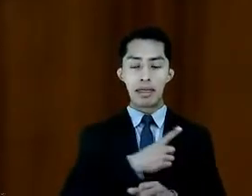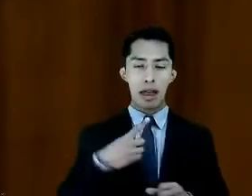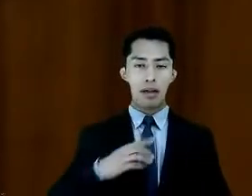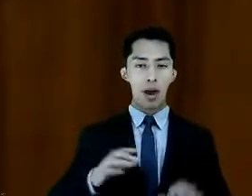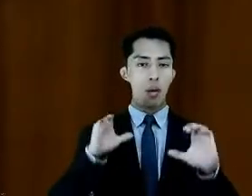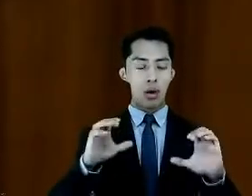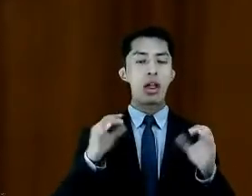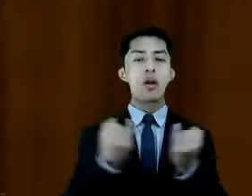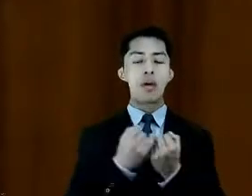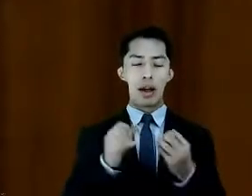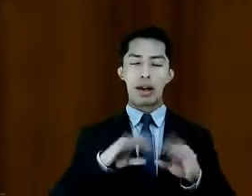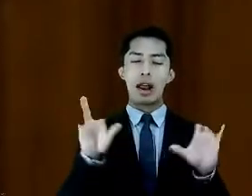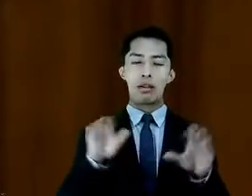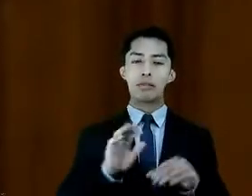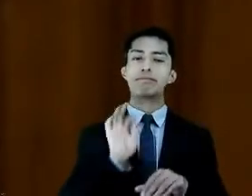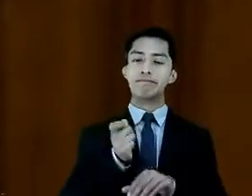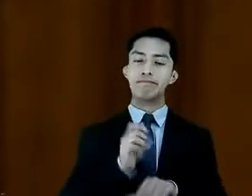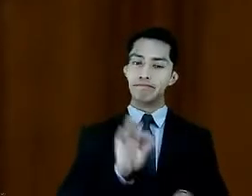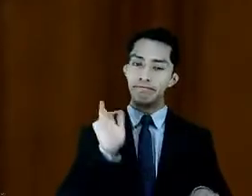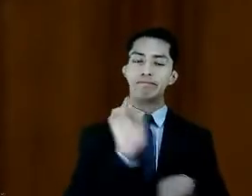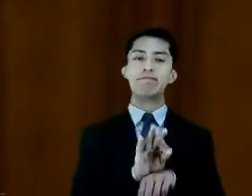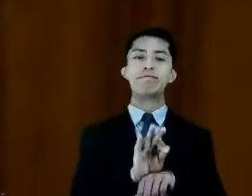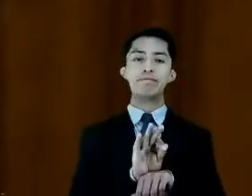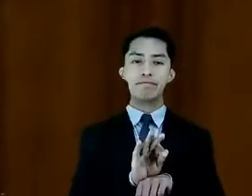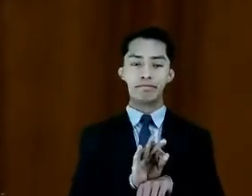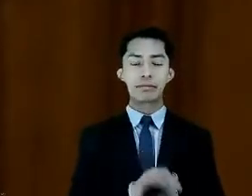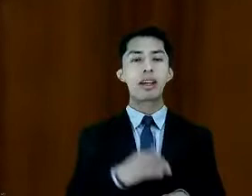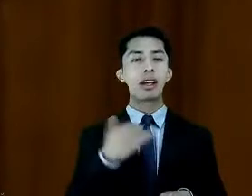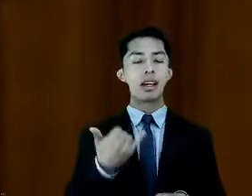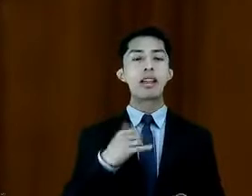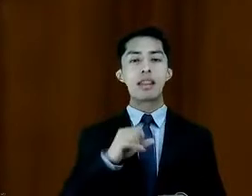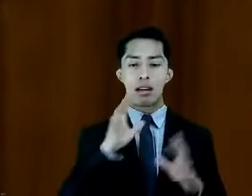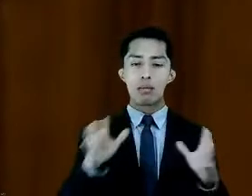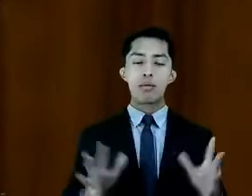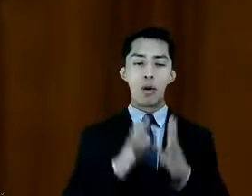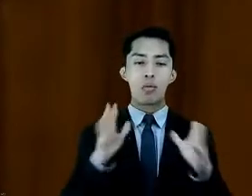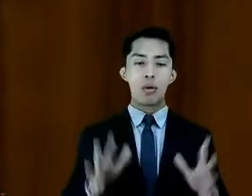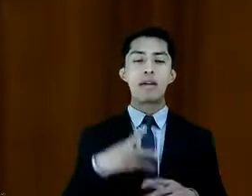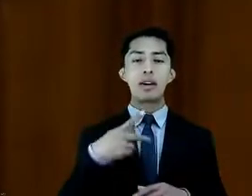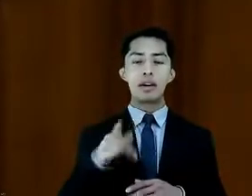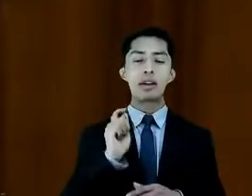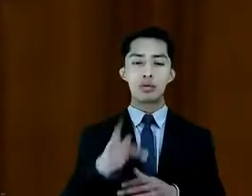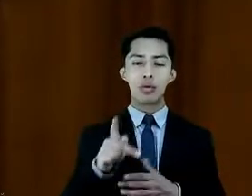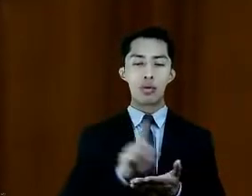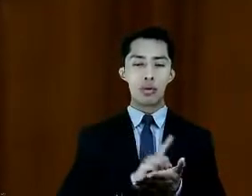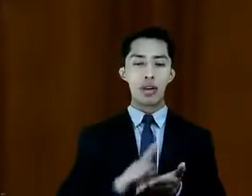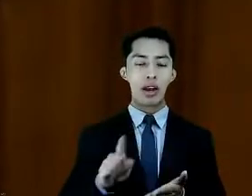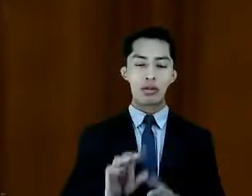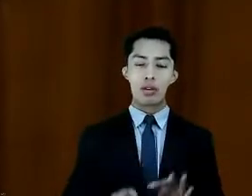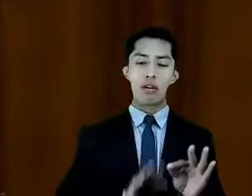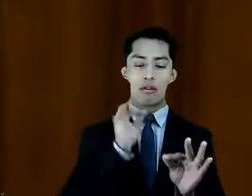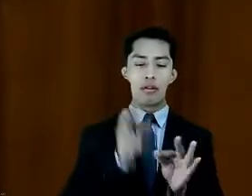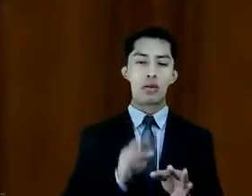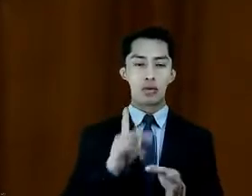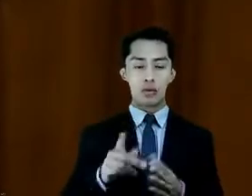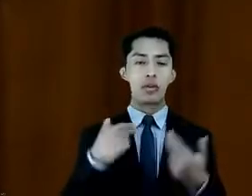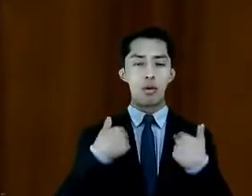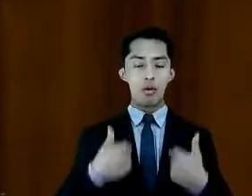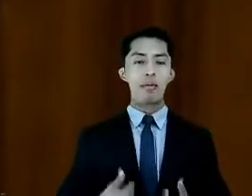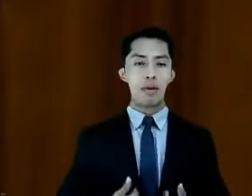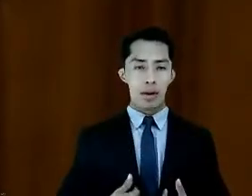que garanticen y promuevan el goce y ejercicio efectivo de los